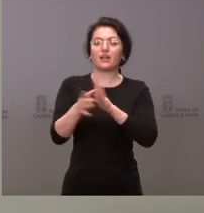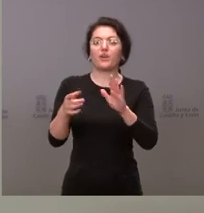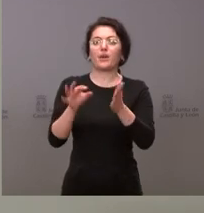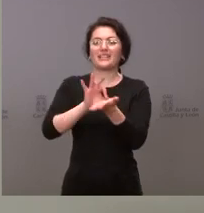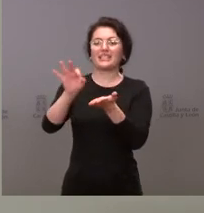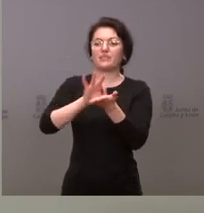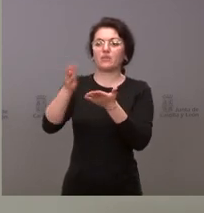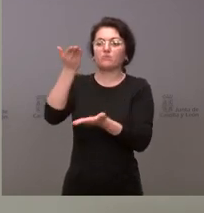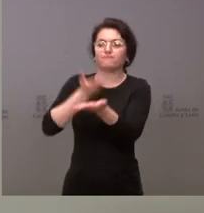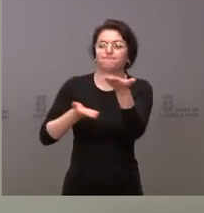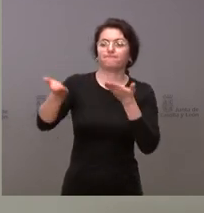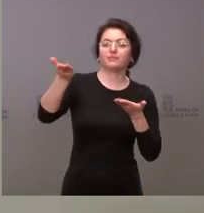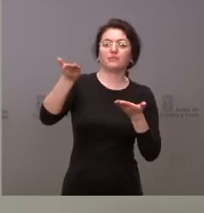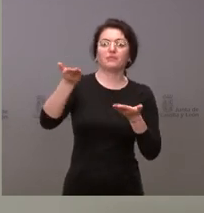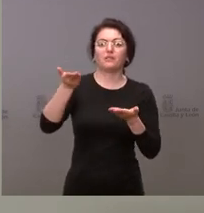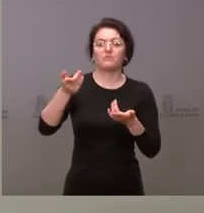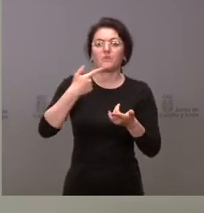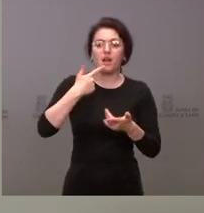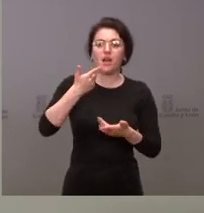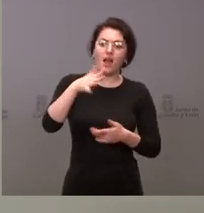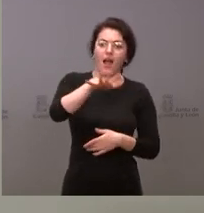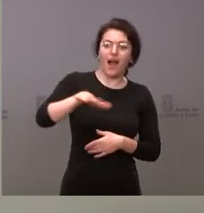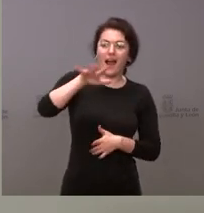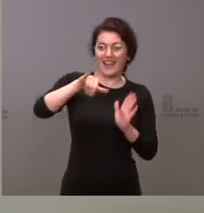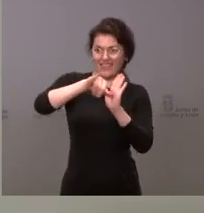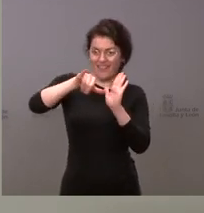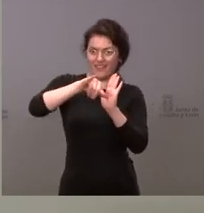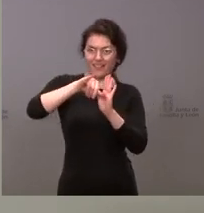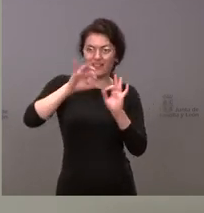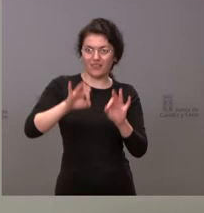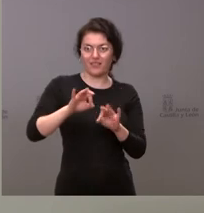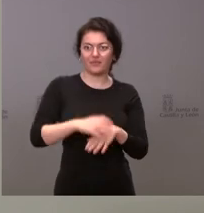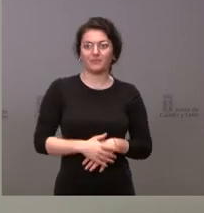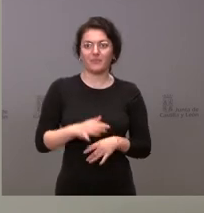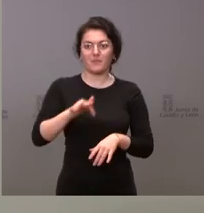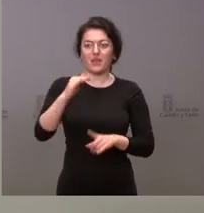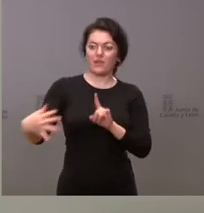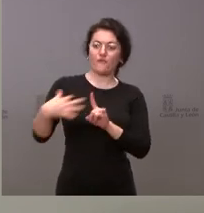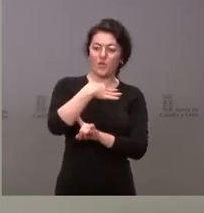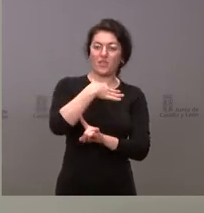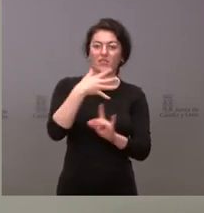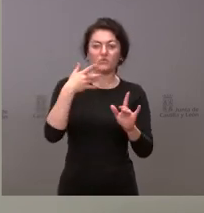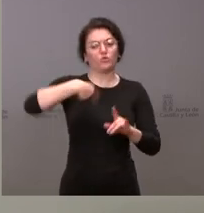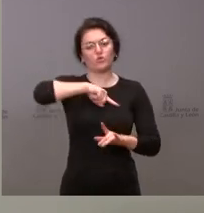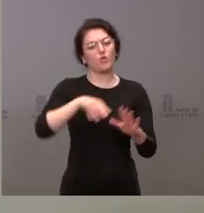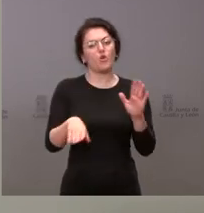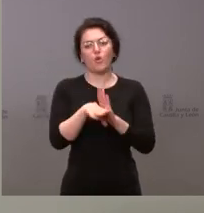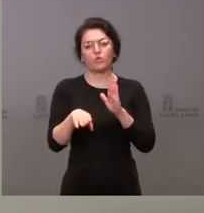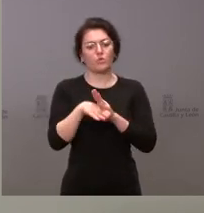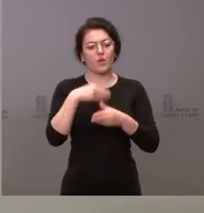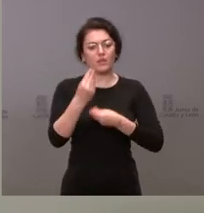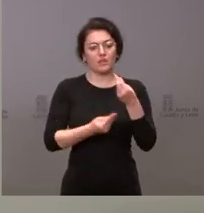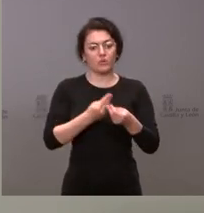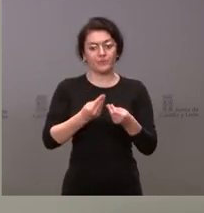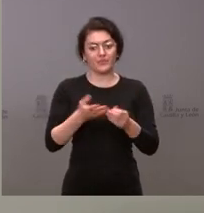áreas más cercanas y a las áreas de influencia y nosotros lo vamos seguir haciendo y por tanto desde aquí quiero garantizar a las